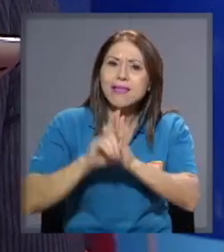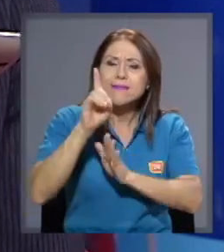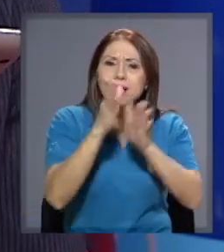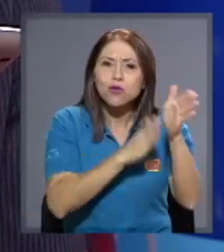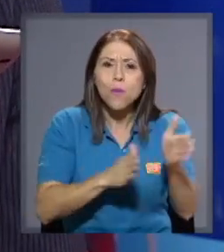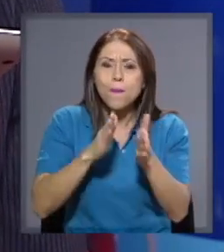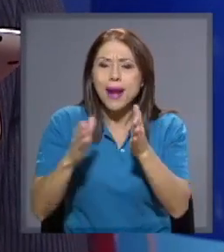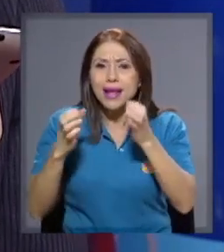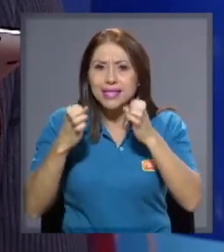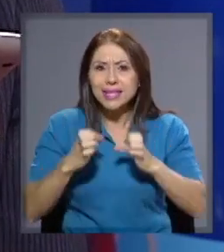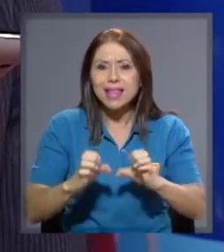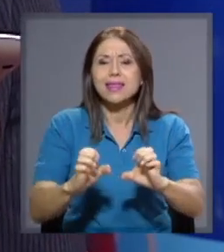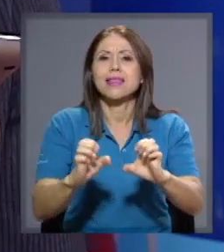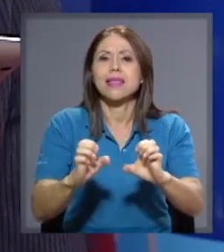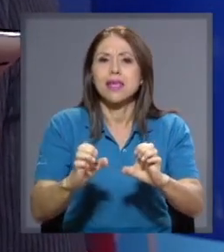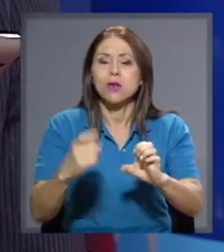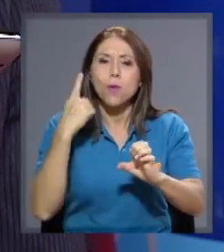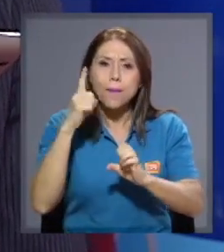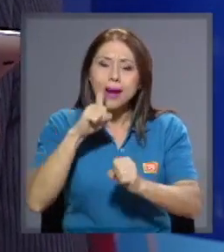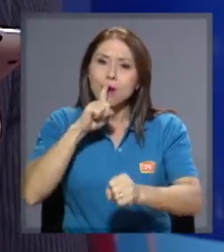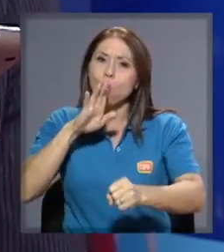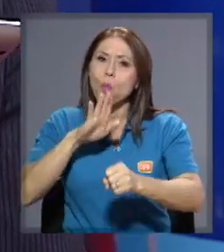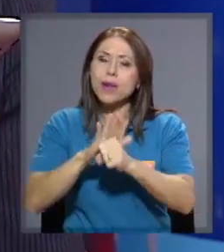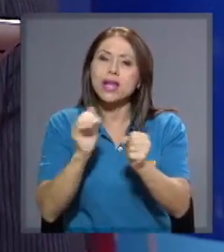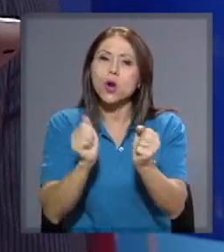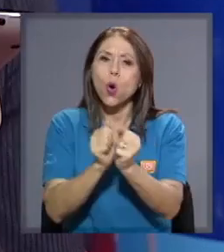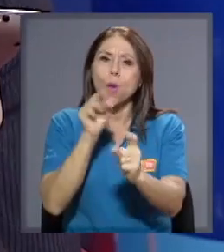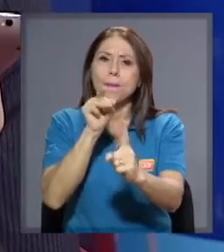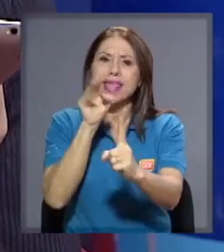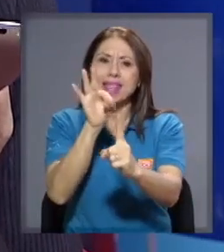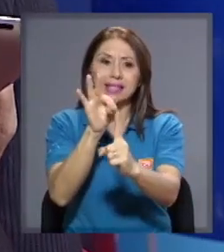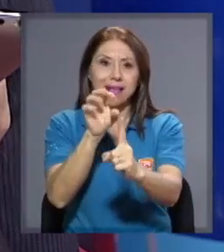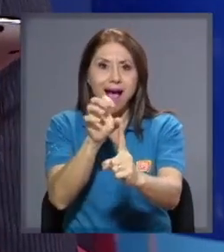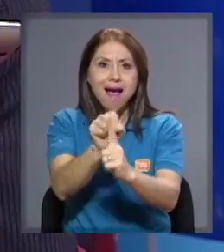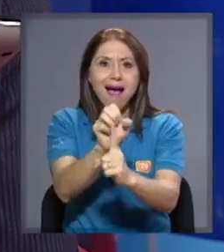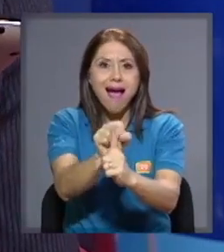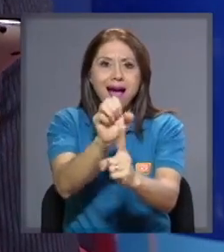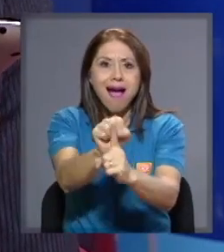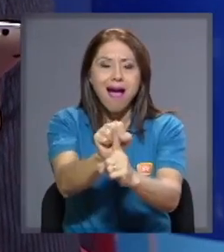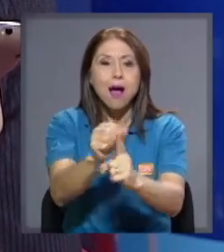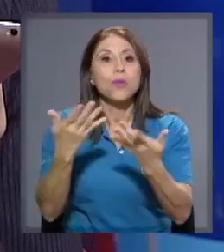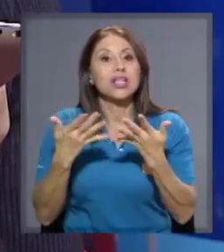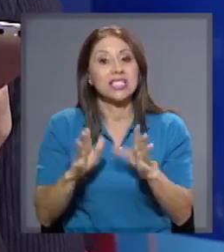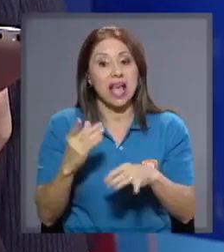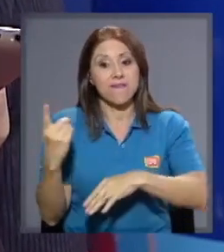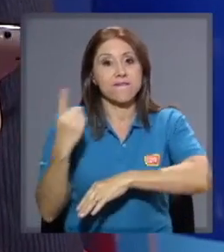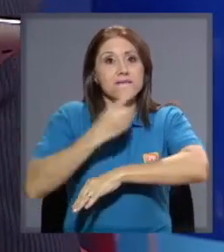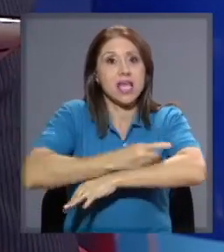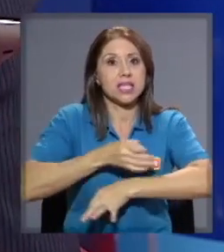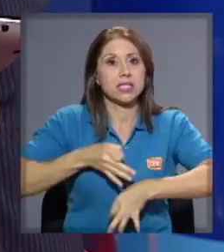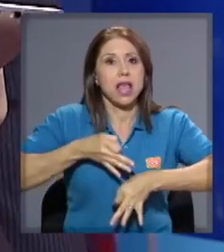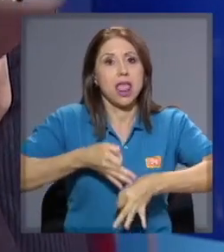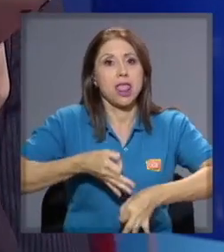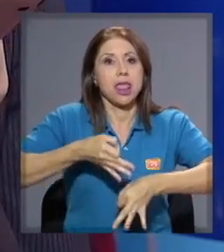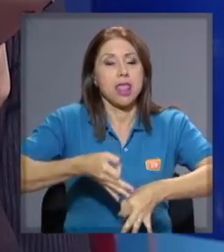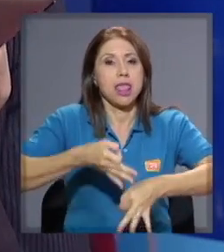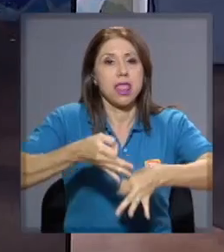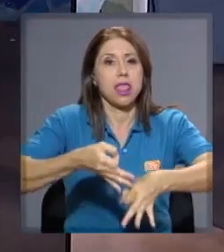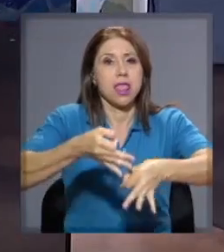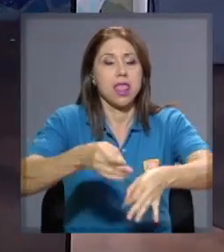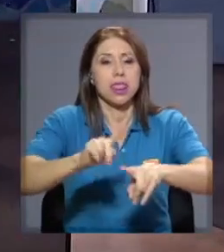estratégico para poder cumplir las metas porque ya se ha venido corriendo las fechas en diferentes administraciones